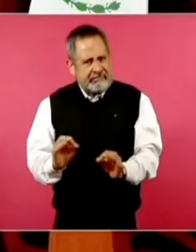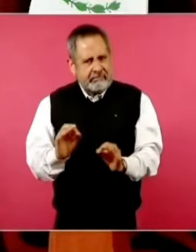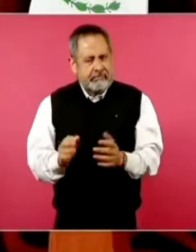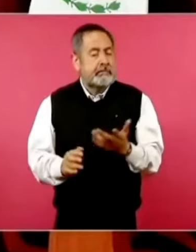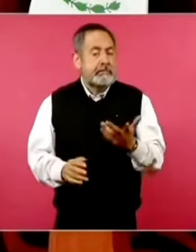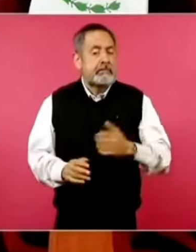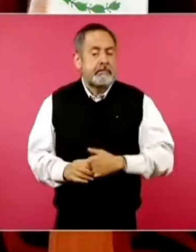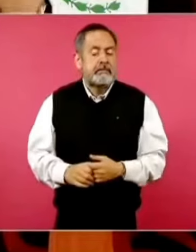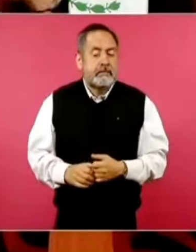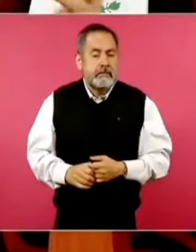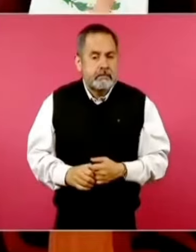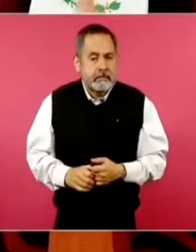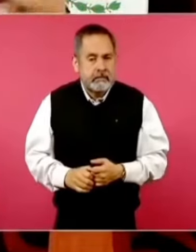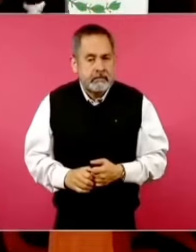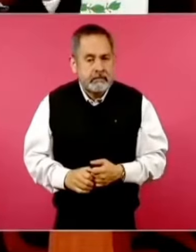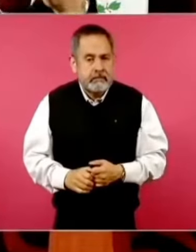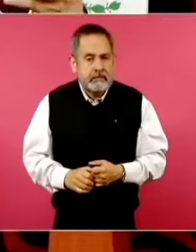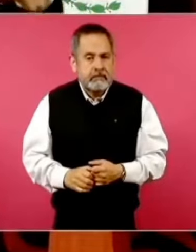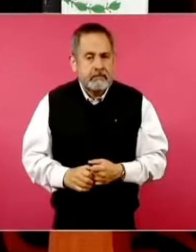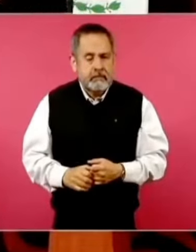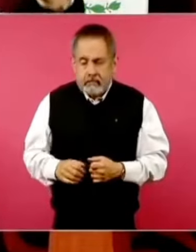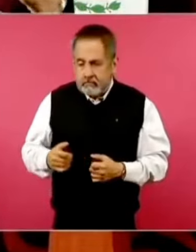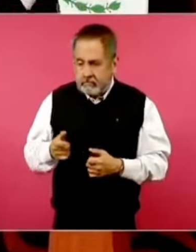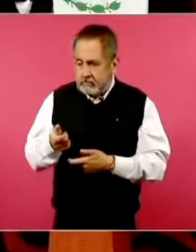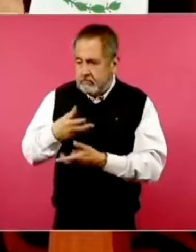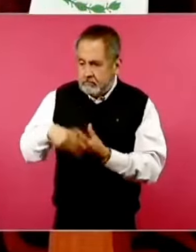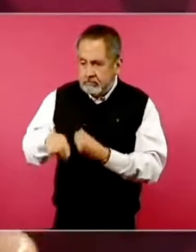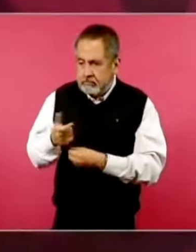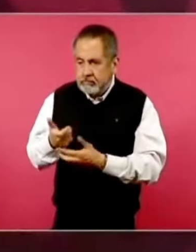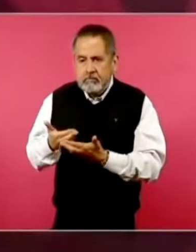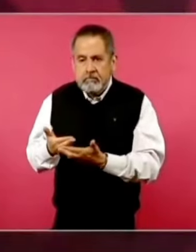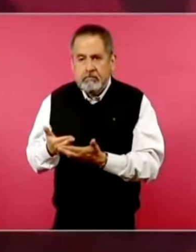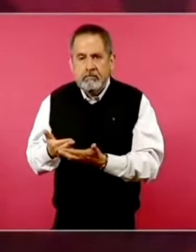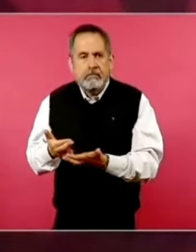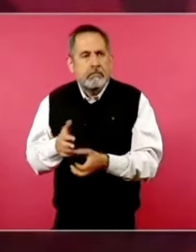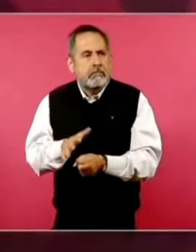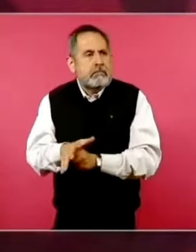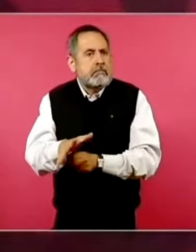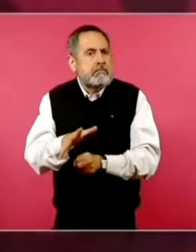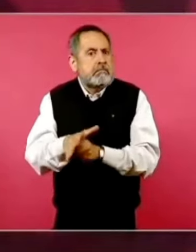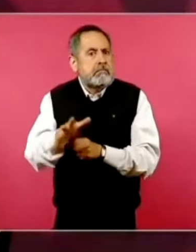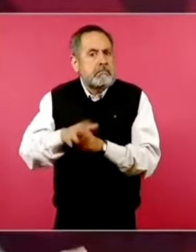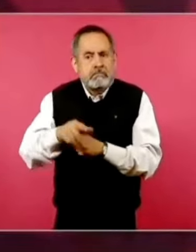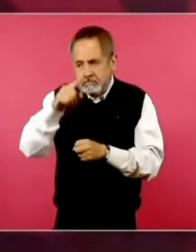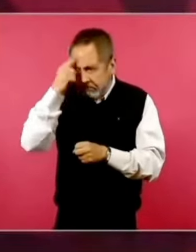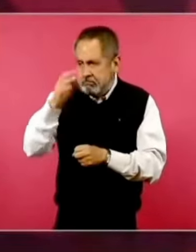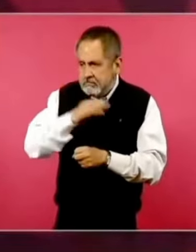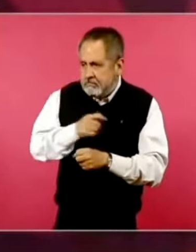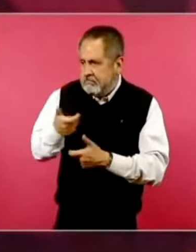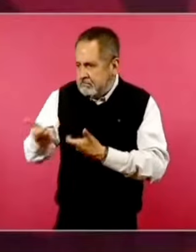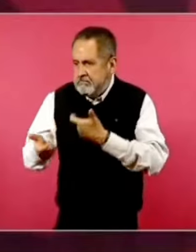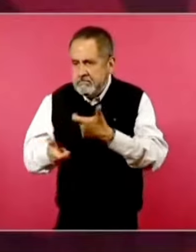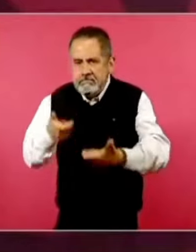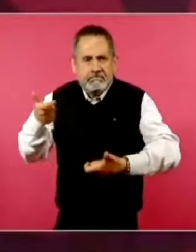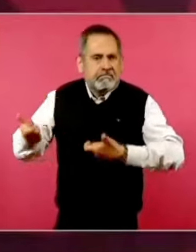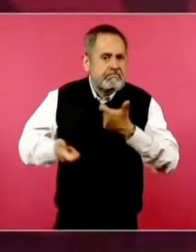se nos empiezan a facilitar las cosas. ¿Por qué?